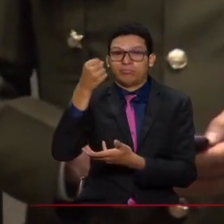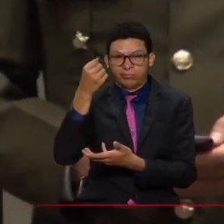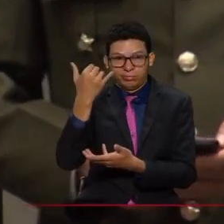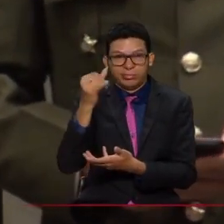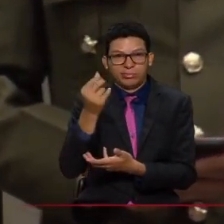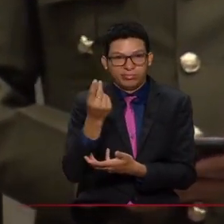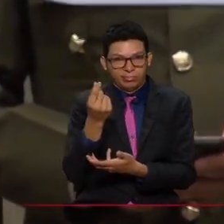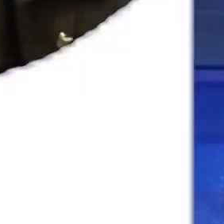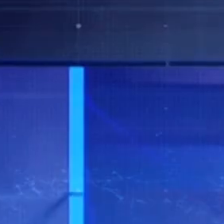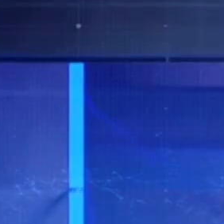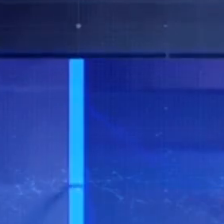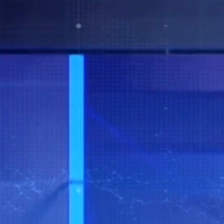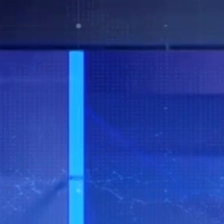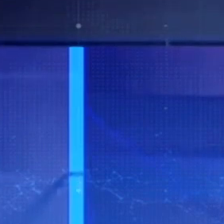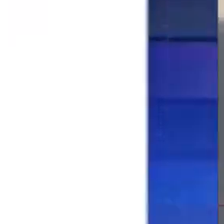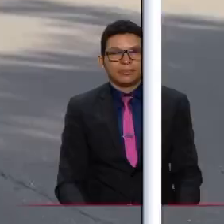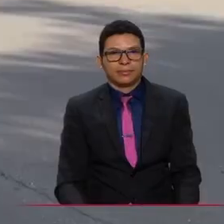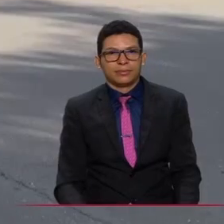están a disposición.